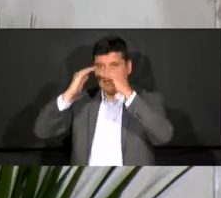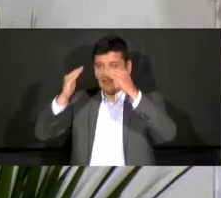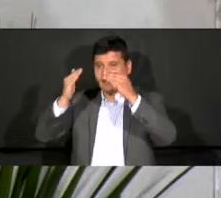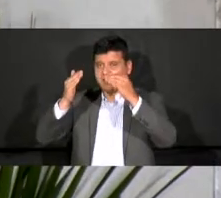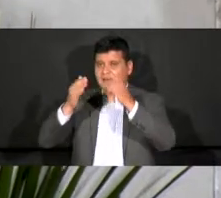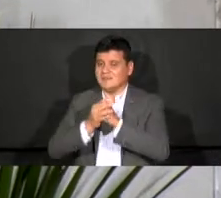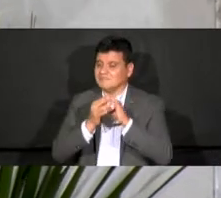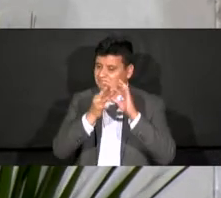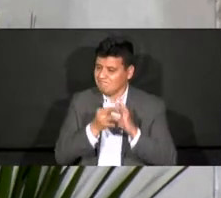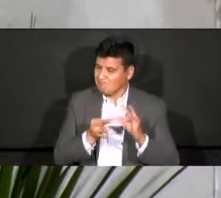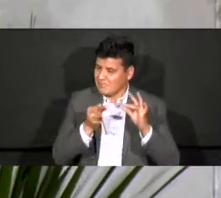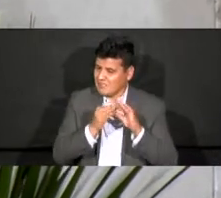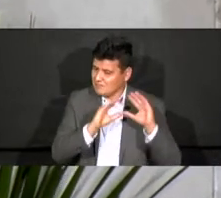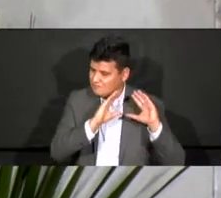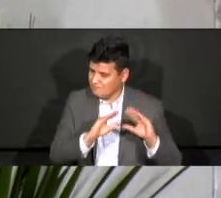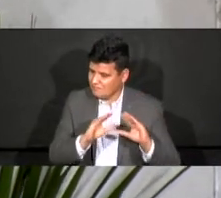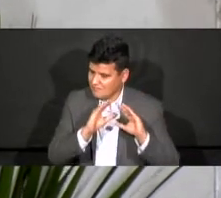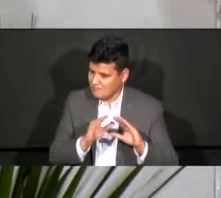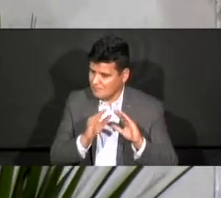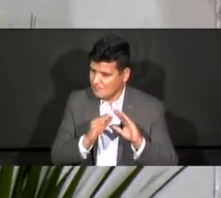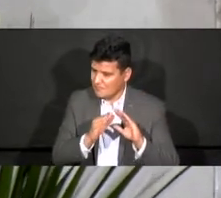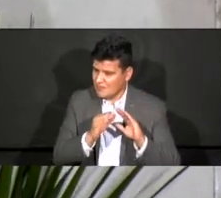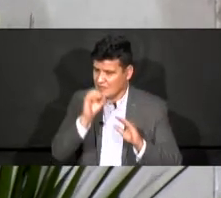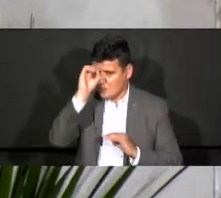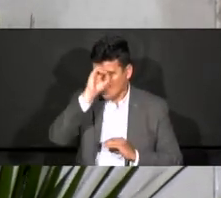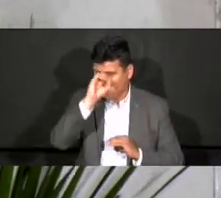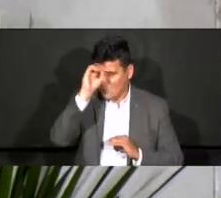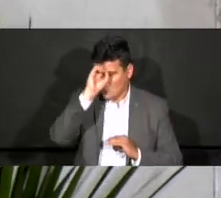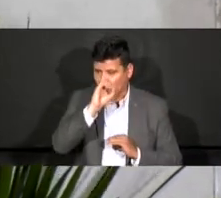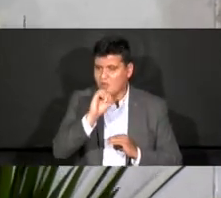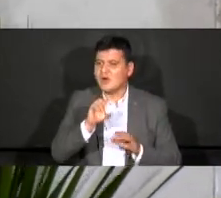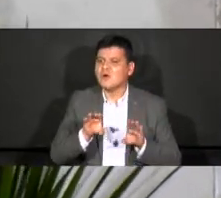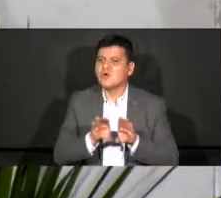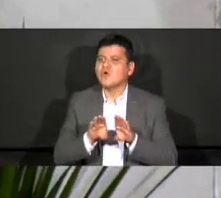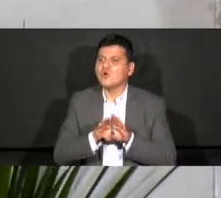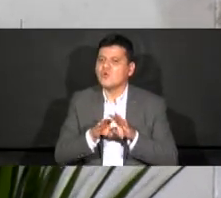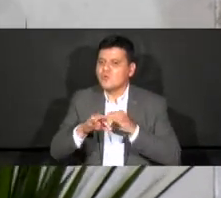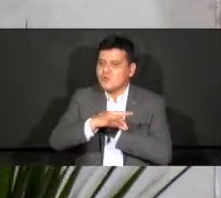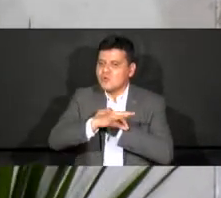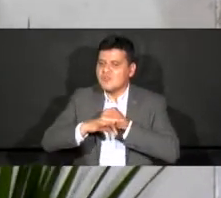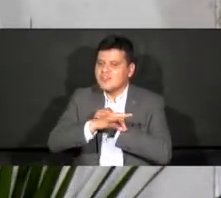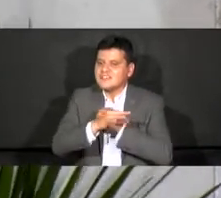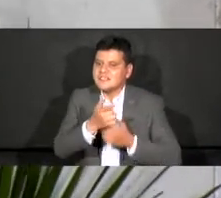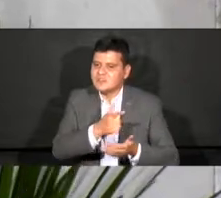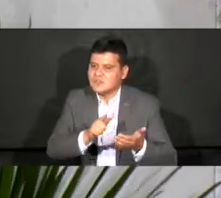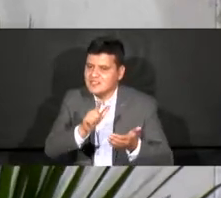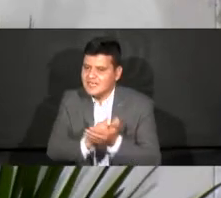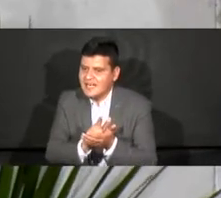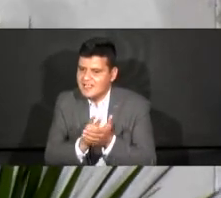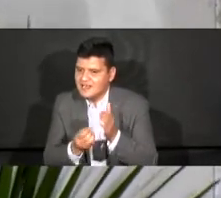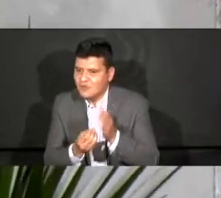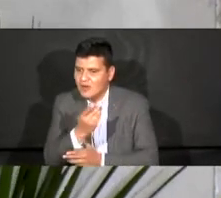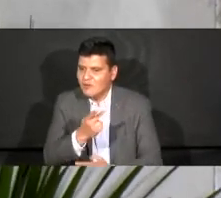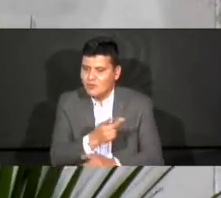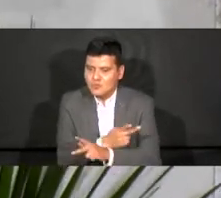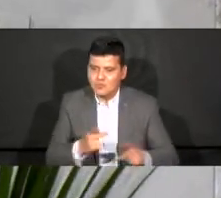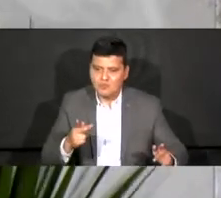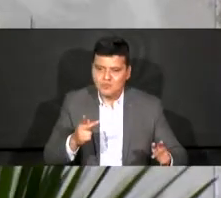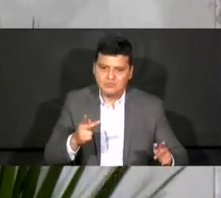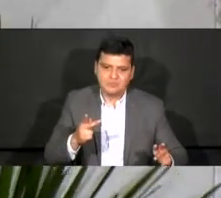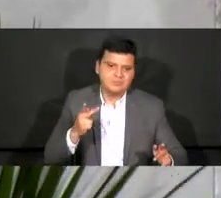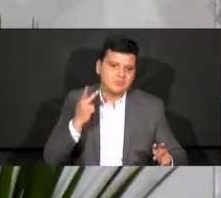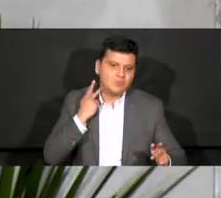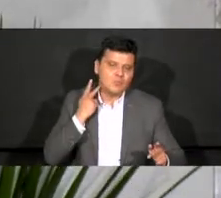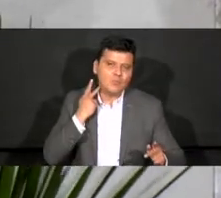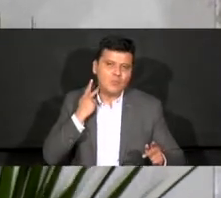el mejor diseño e implementación de las políticas públicas hacendarias y para sobre todo